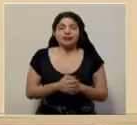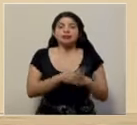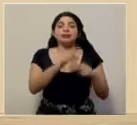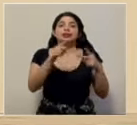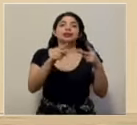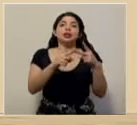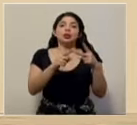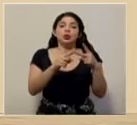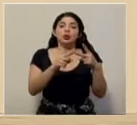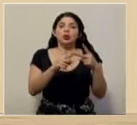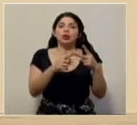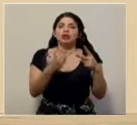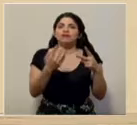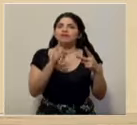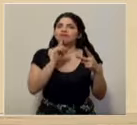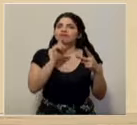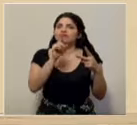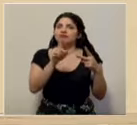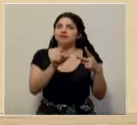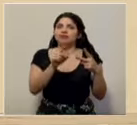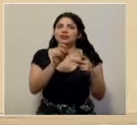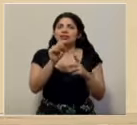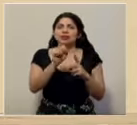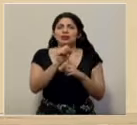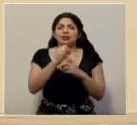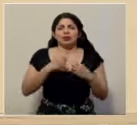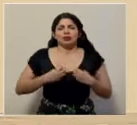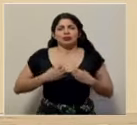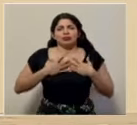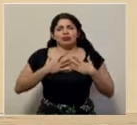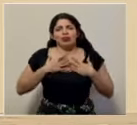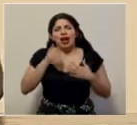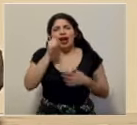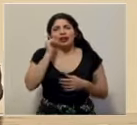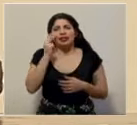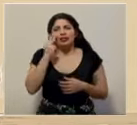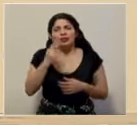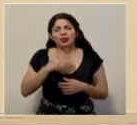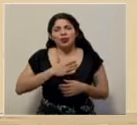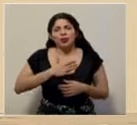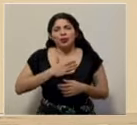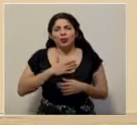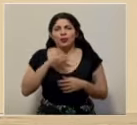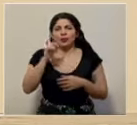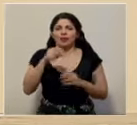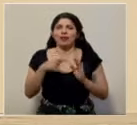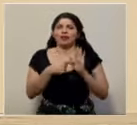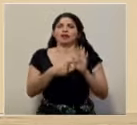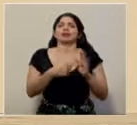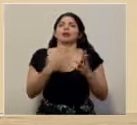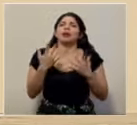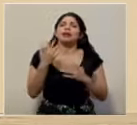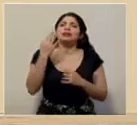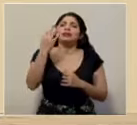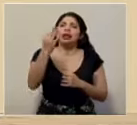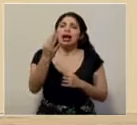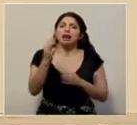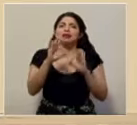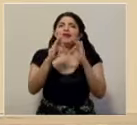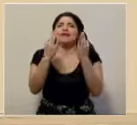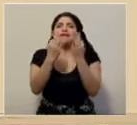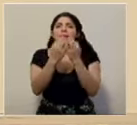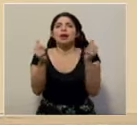Segundo, pues realmente escenas muy emotivas que vivimos ayer y que se deben transmitir en esa esperanza, reunificación